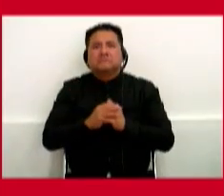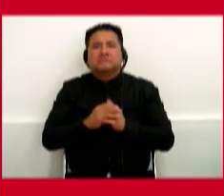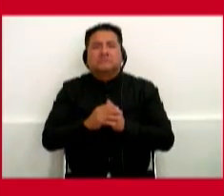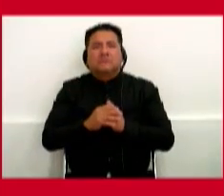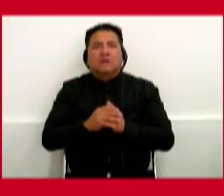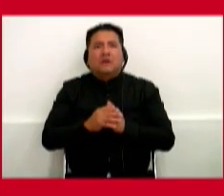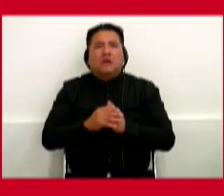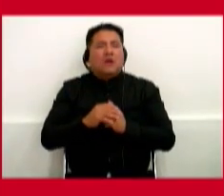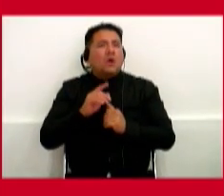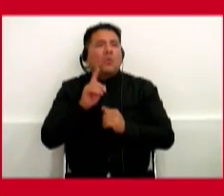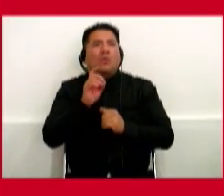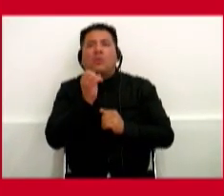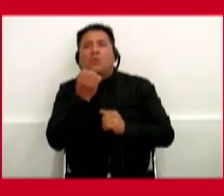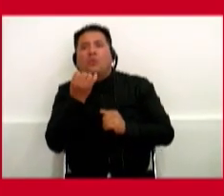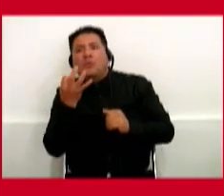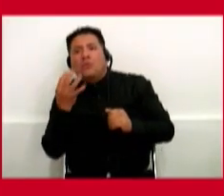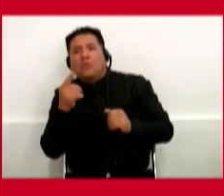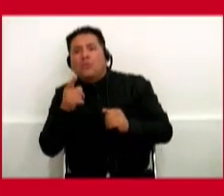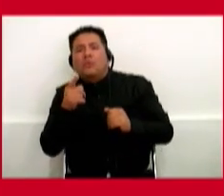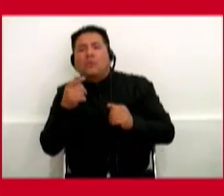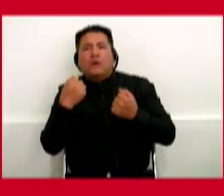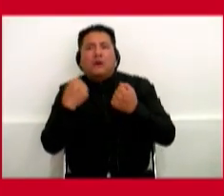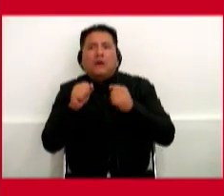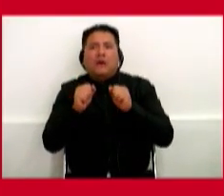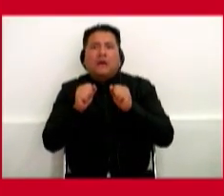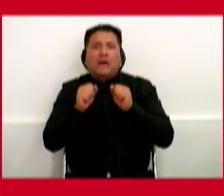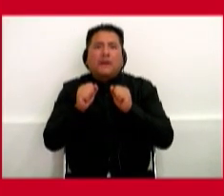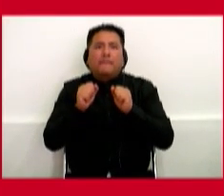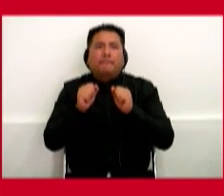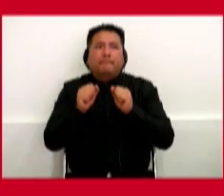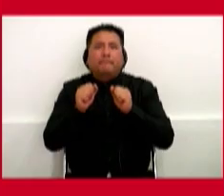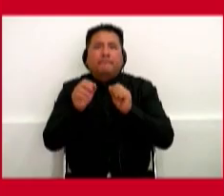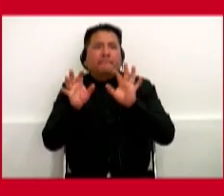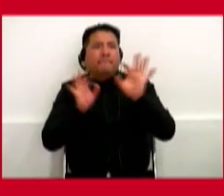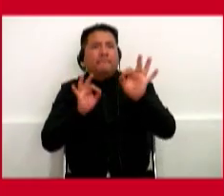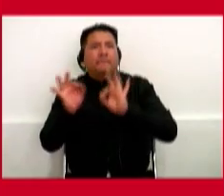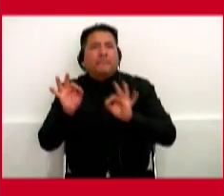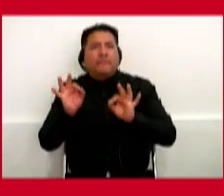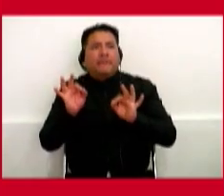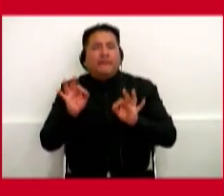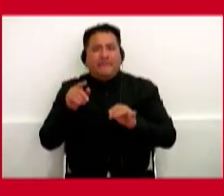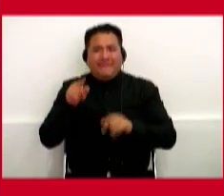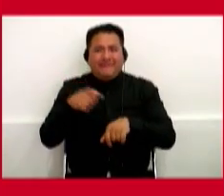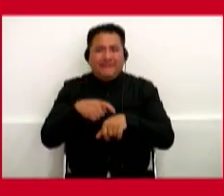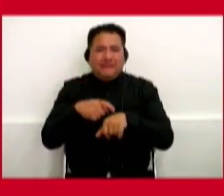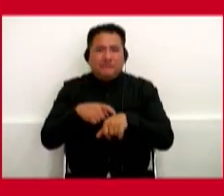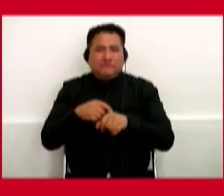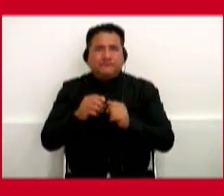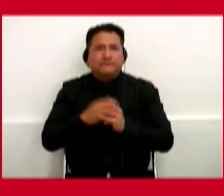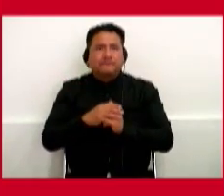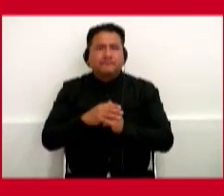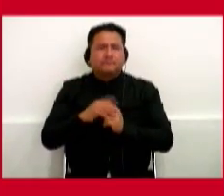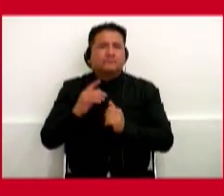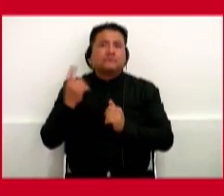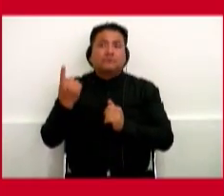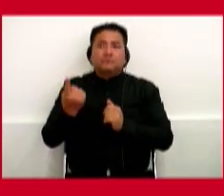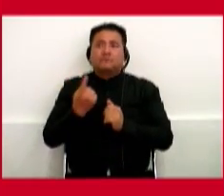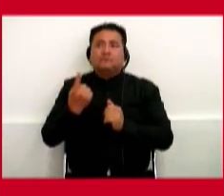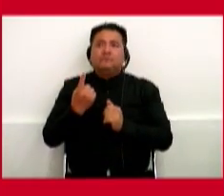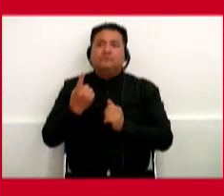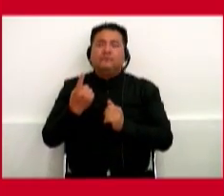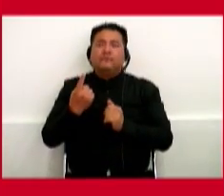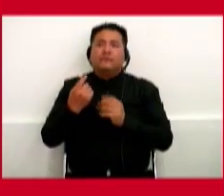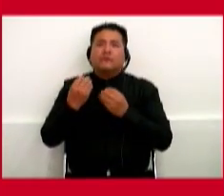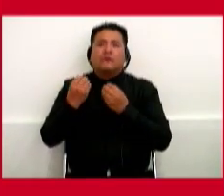una de las cosas que nosotros tratamos de impulsar en este tipo de ejercicios es no solamente quedarnos en